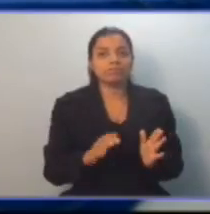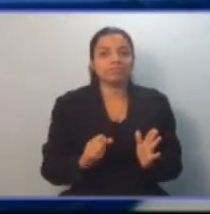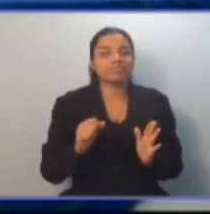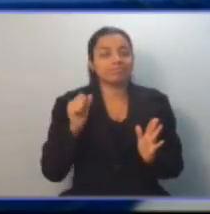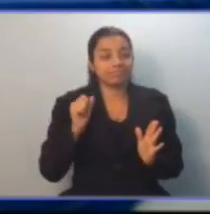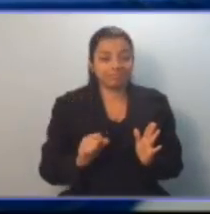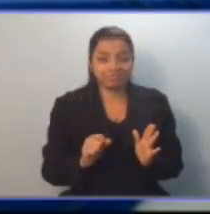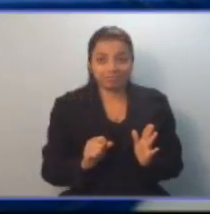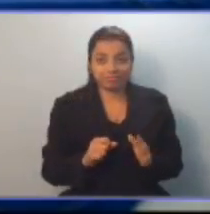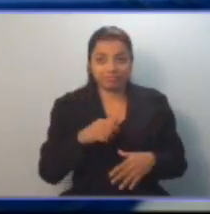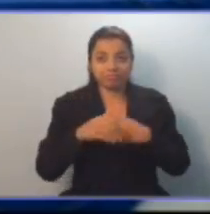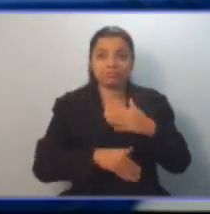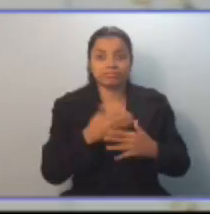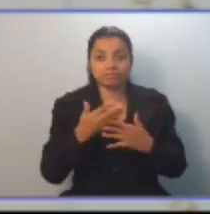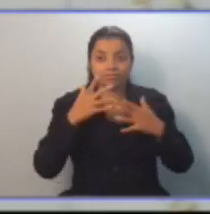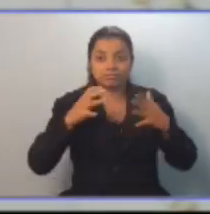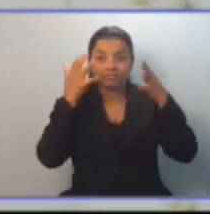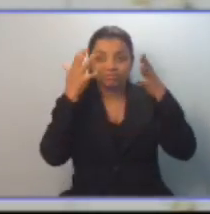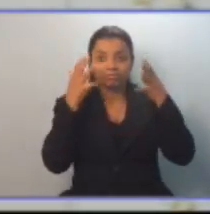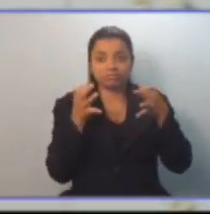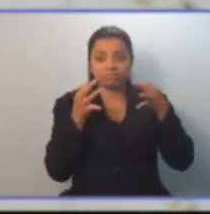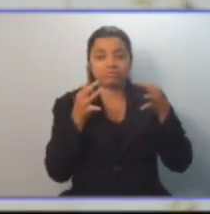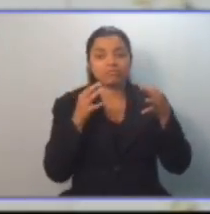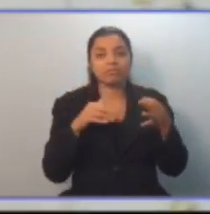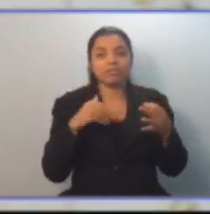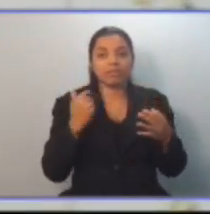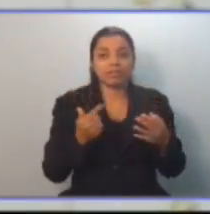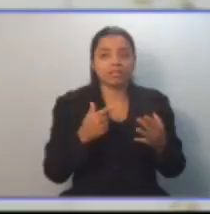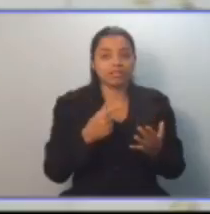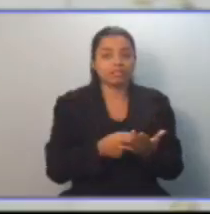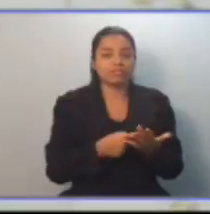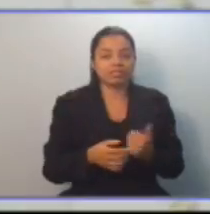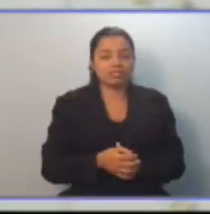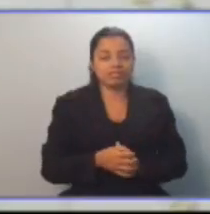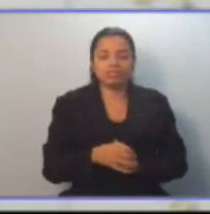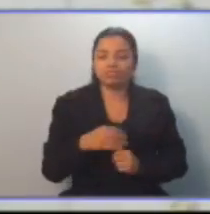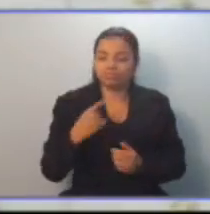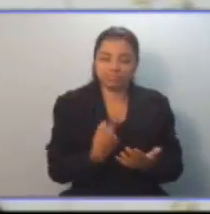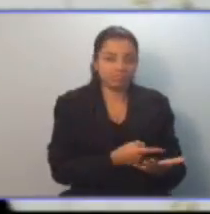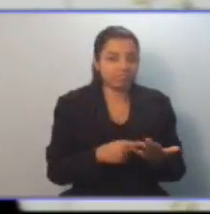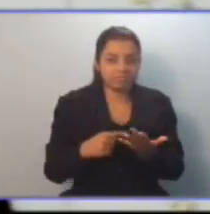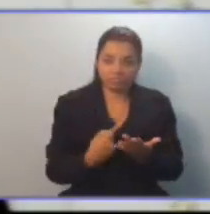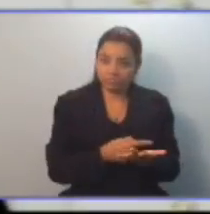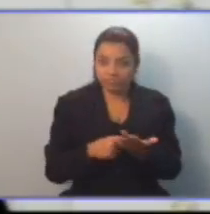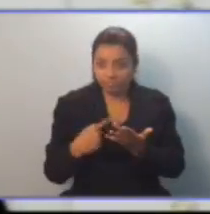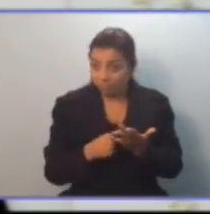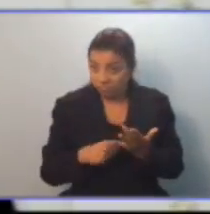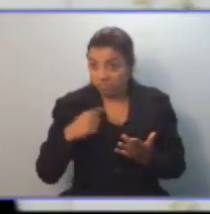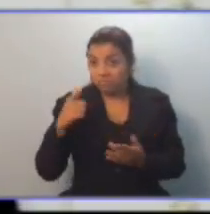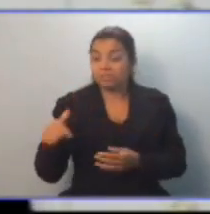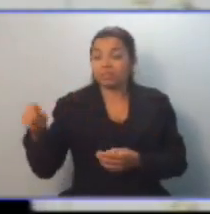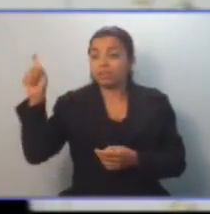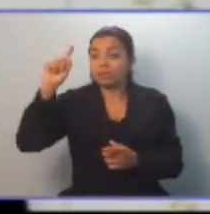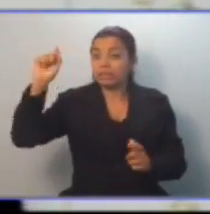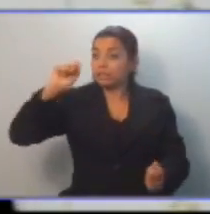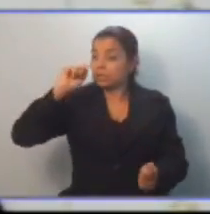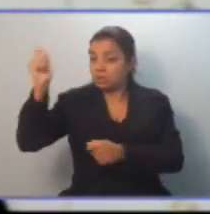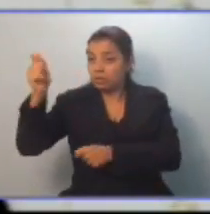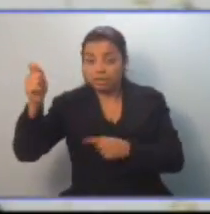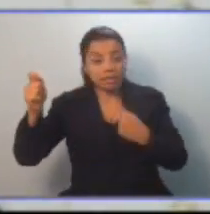así, en una audiencia de sentencia, yo creo que a la luz de estar escuchando los debates de la autoridad demandada, del